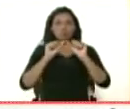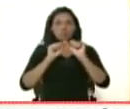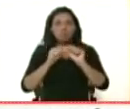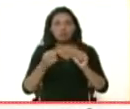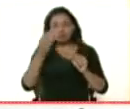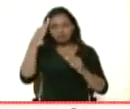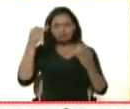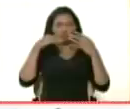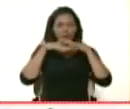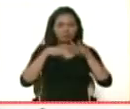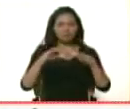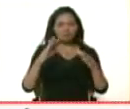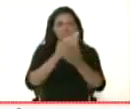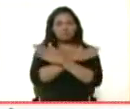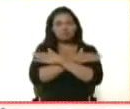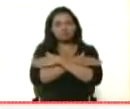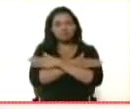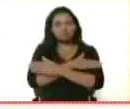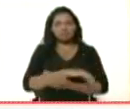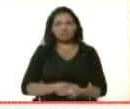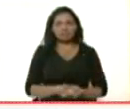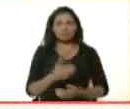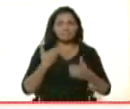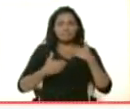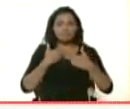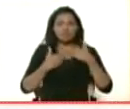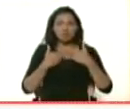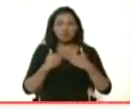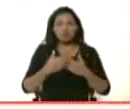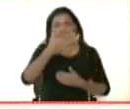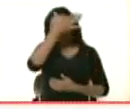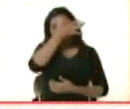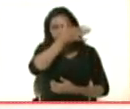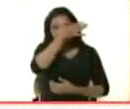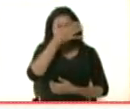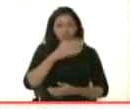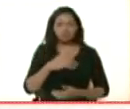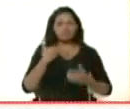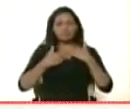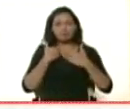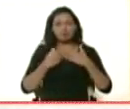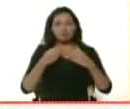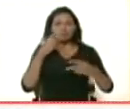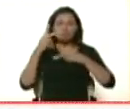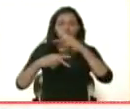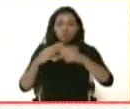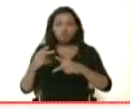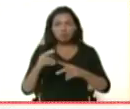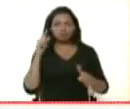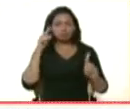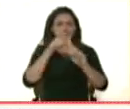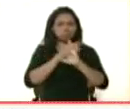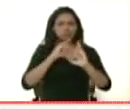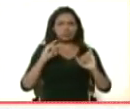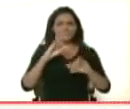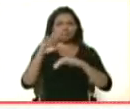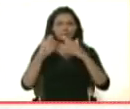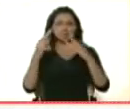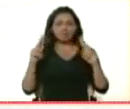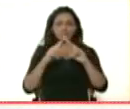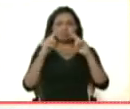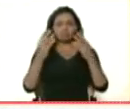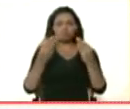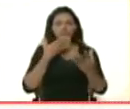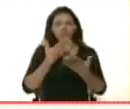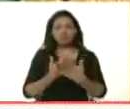Dios los bendiga, pues. Felicidades. Miércoles de ceniza, miércoles productivo, misión cumplida. Hasta la próxima. Muchas